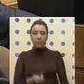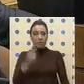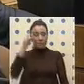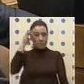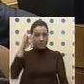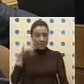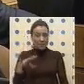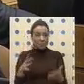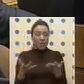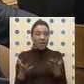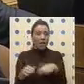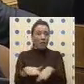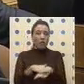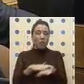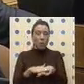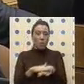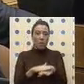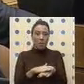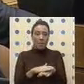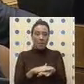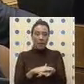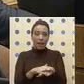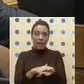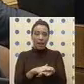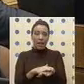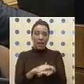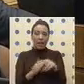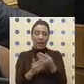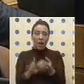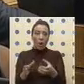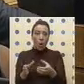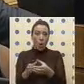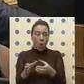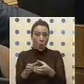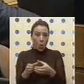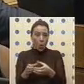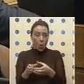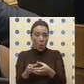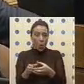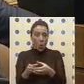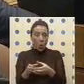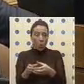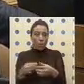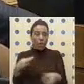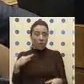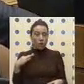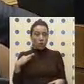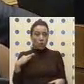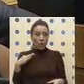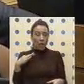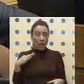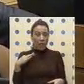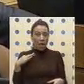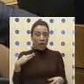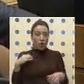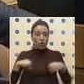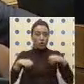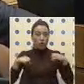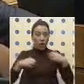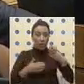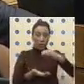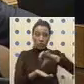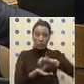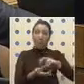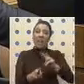conscientes de que es fundamental, ¿no es cierto?, que allí hay un grupo, un segmento de ciudadanos de nuestro país, jóvenes, que es cierto,